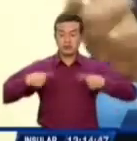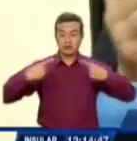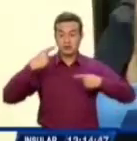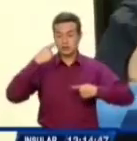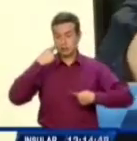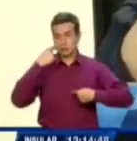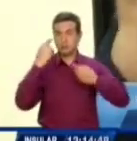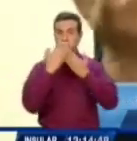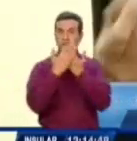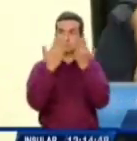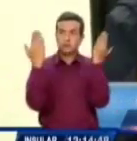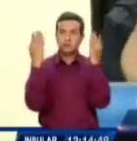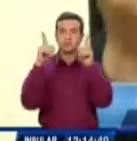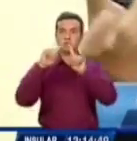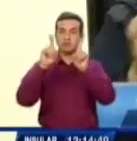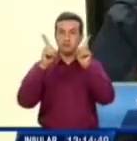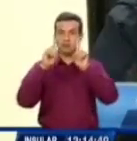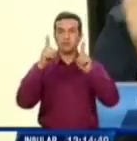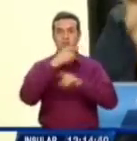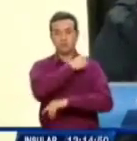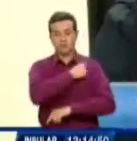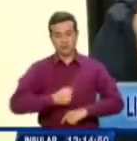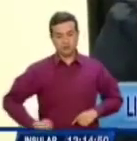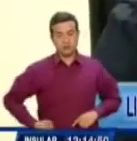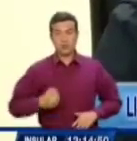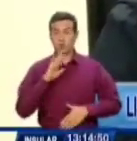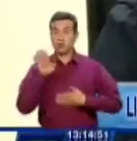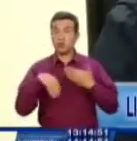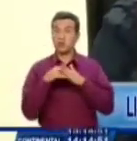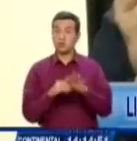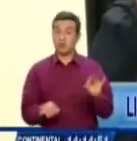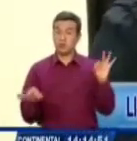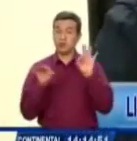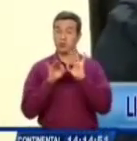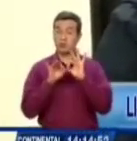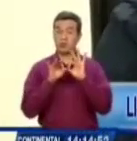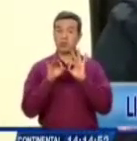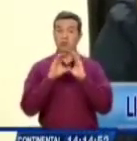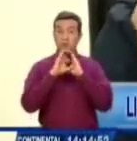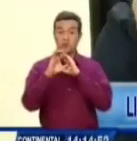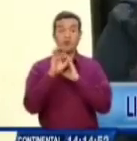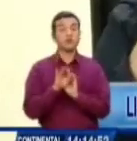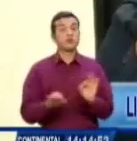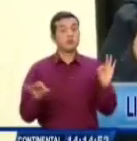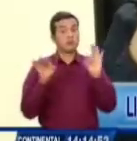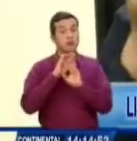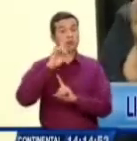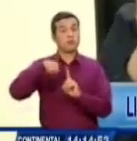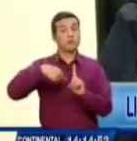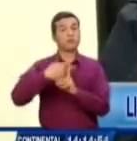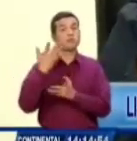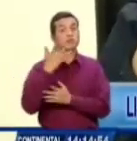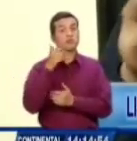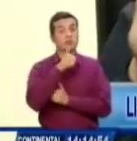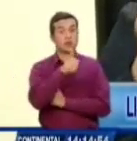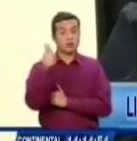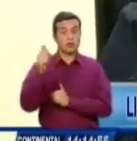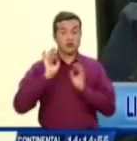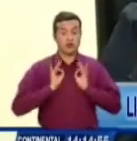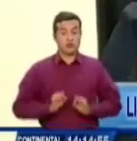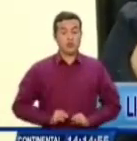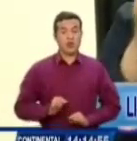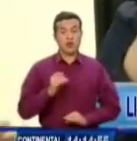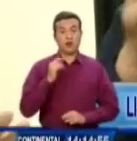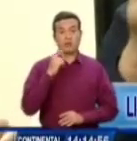estado de parabrisas, que son cinturón de seguridad y todo lo demás que tiene que tener cada auto, cada vehículo, cada bus. Y adicional a esto, cada conductor tiene que someterse a la